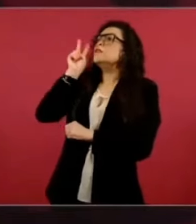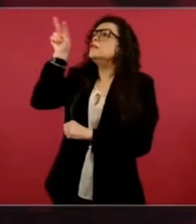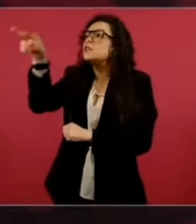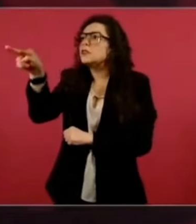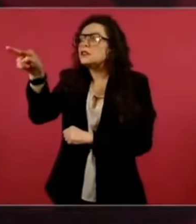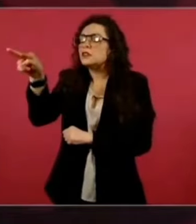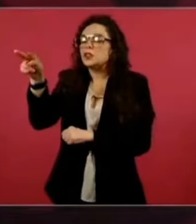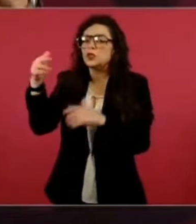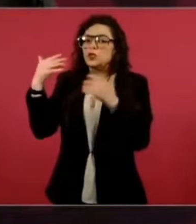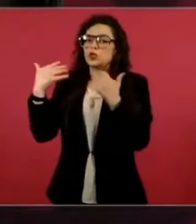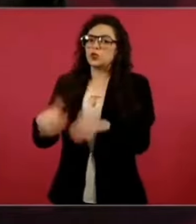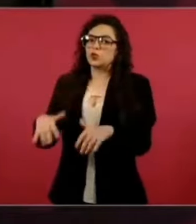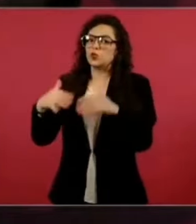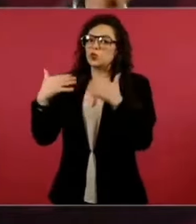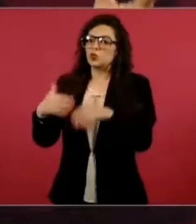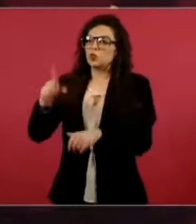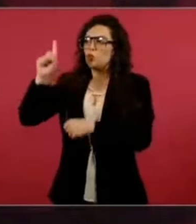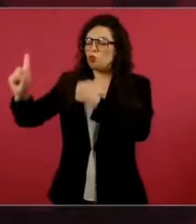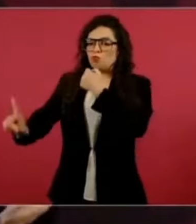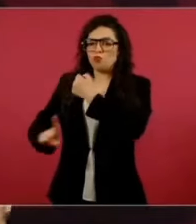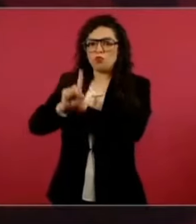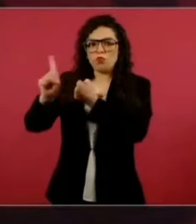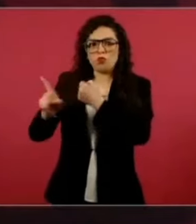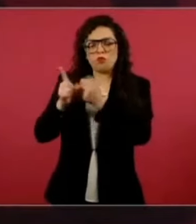Unidos porque a veces